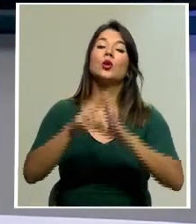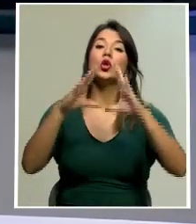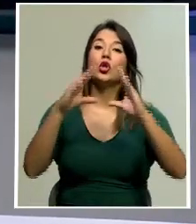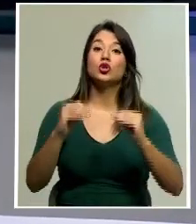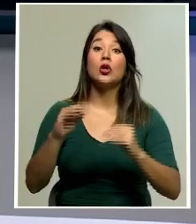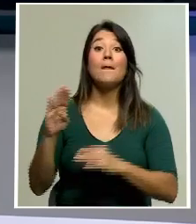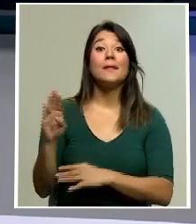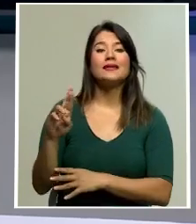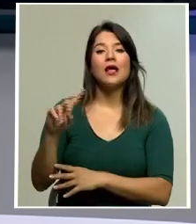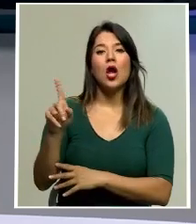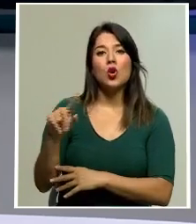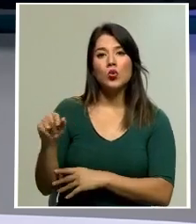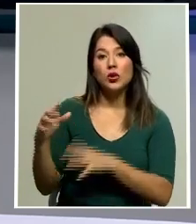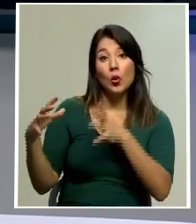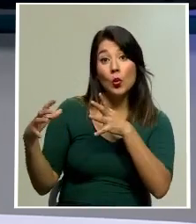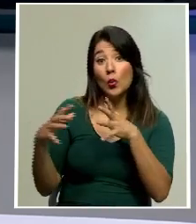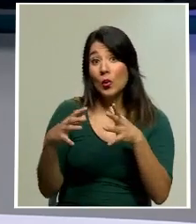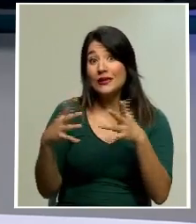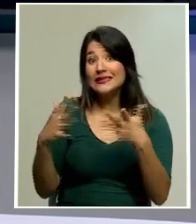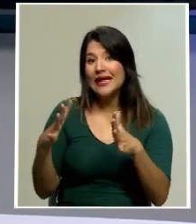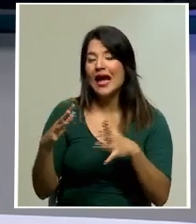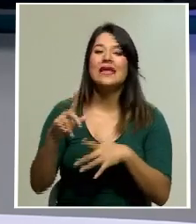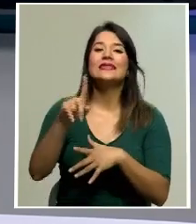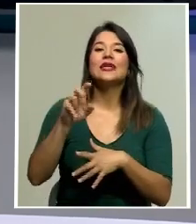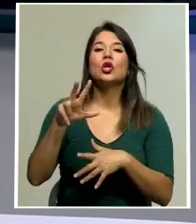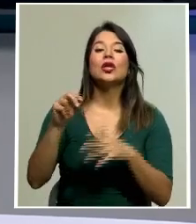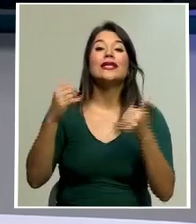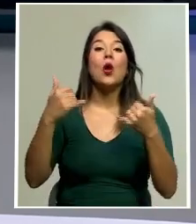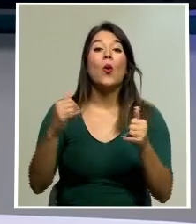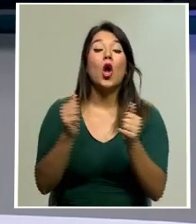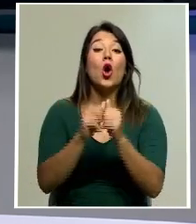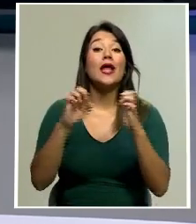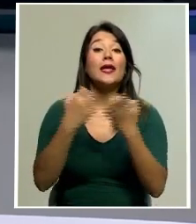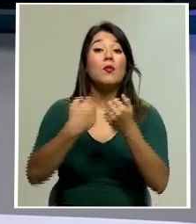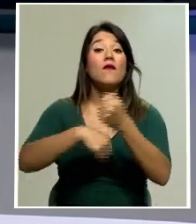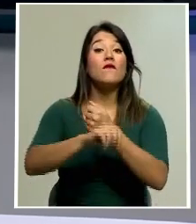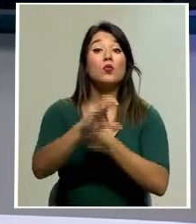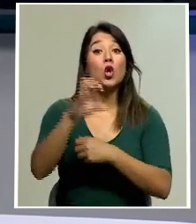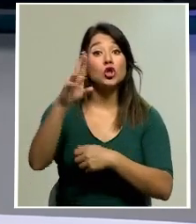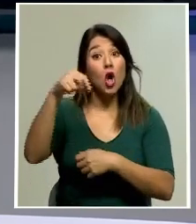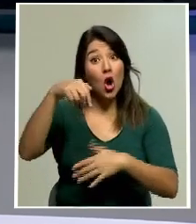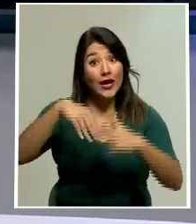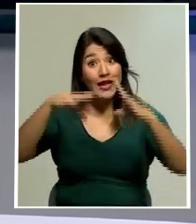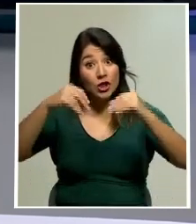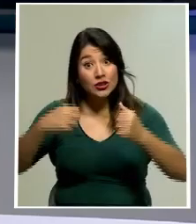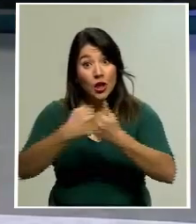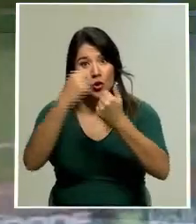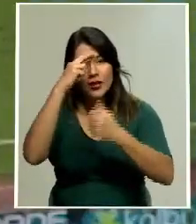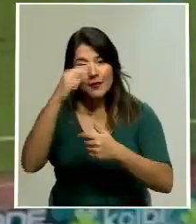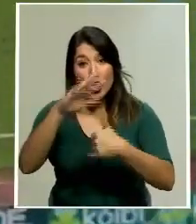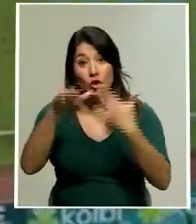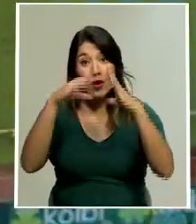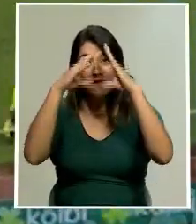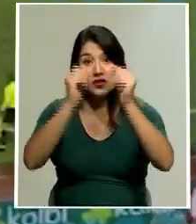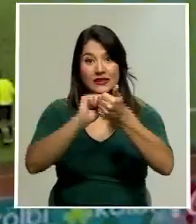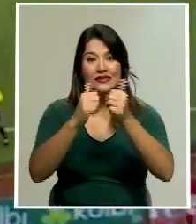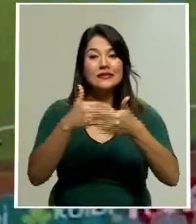Brian Ruiz cumplirá 130 juegos con la selección esta noche ante México. Todos los detalles de la información deportiva en minutos.